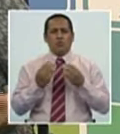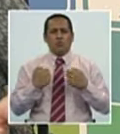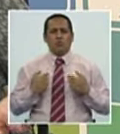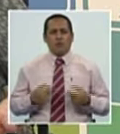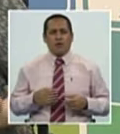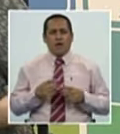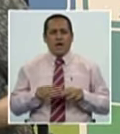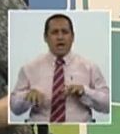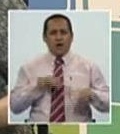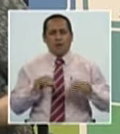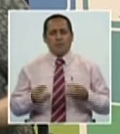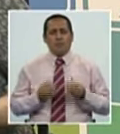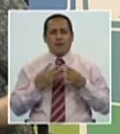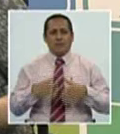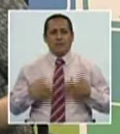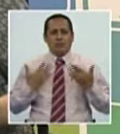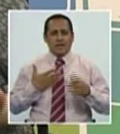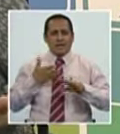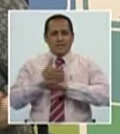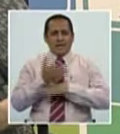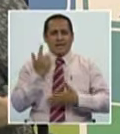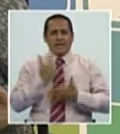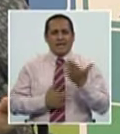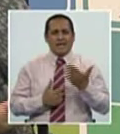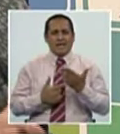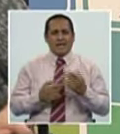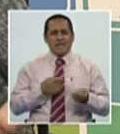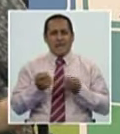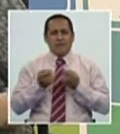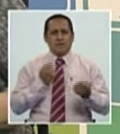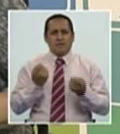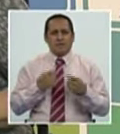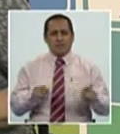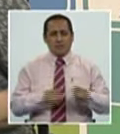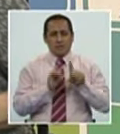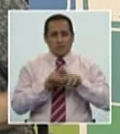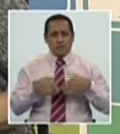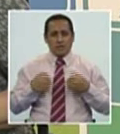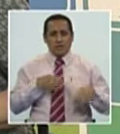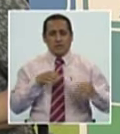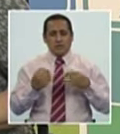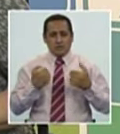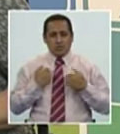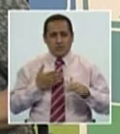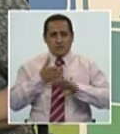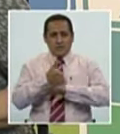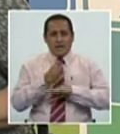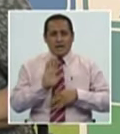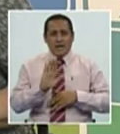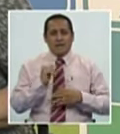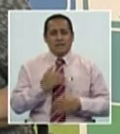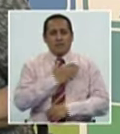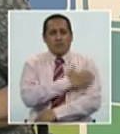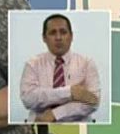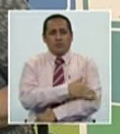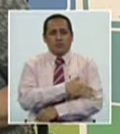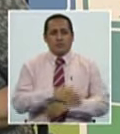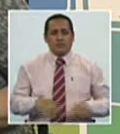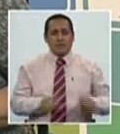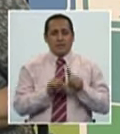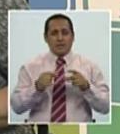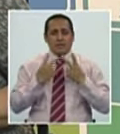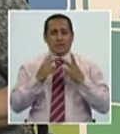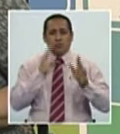¿cómo hago yo para poder acceder? ¿Qué trámites tengo que hacer para yo poder acceder a este